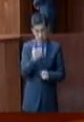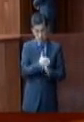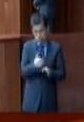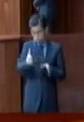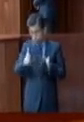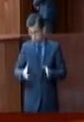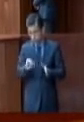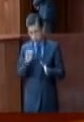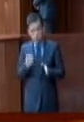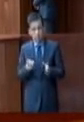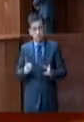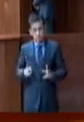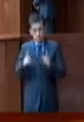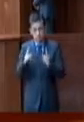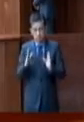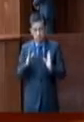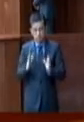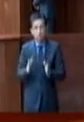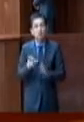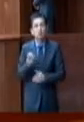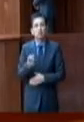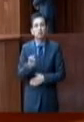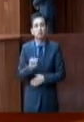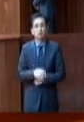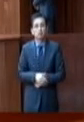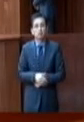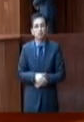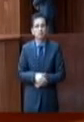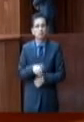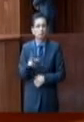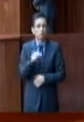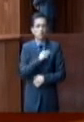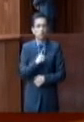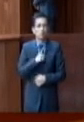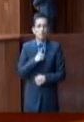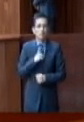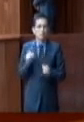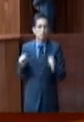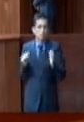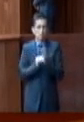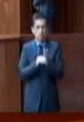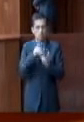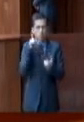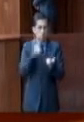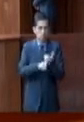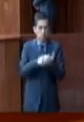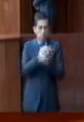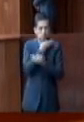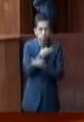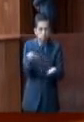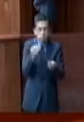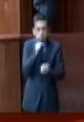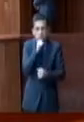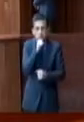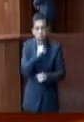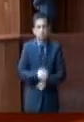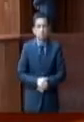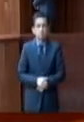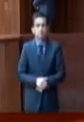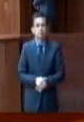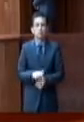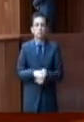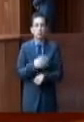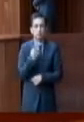que digámoslo así no debieron de estar en el en el comunicado y por ello es que